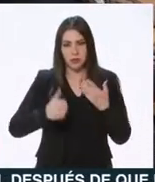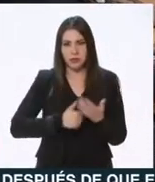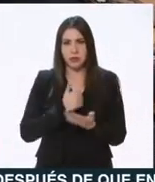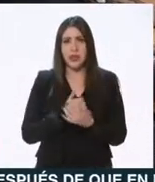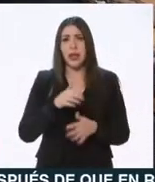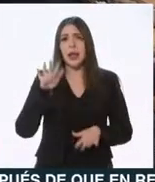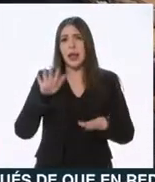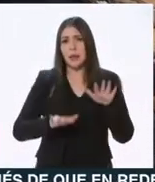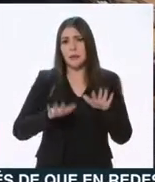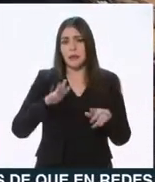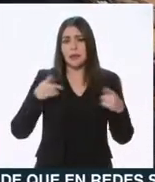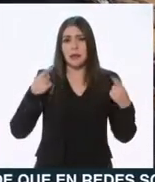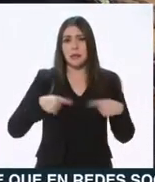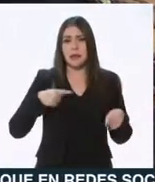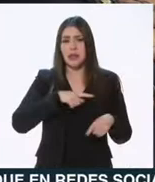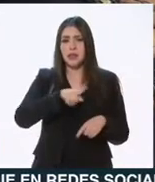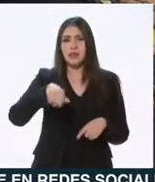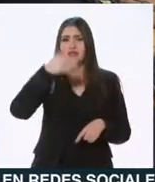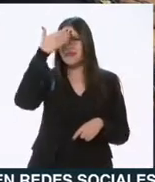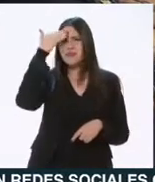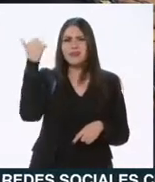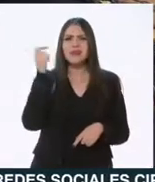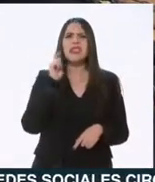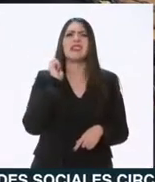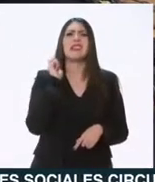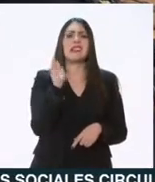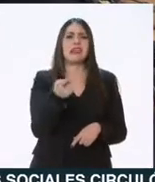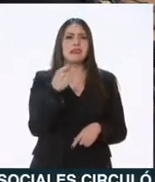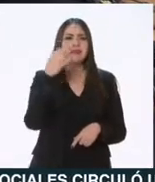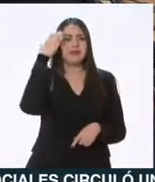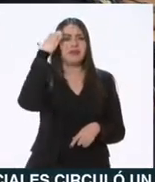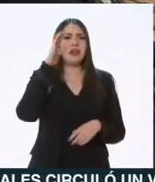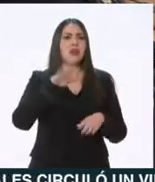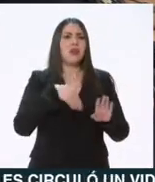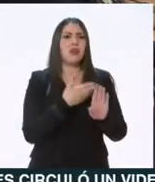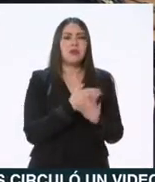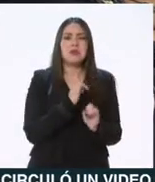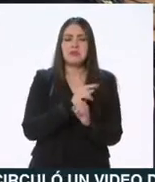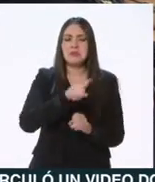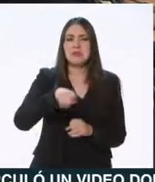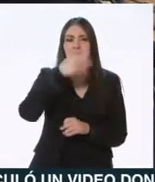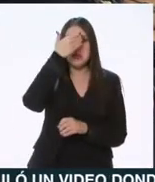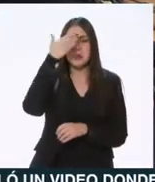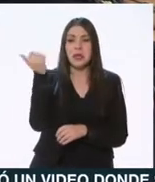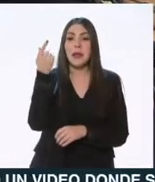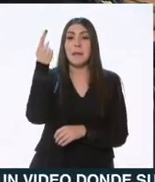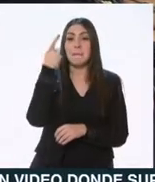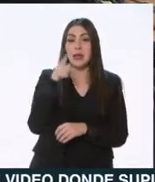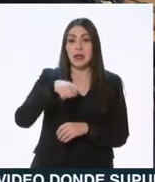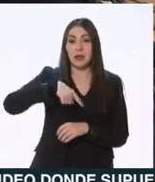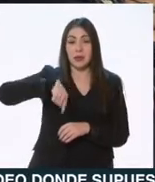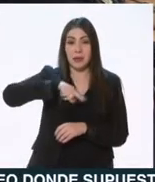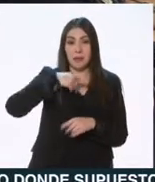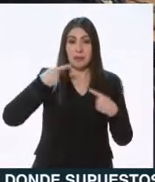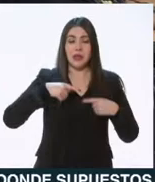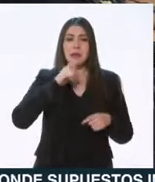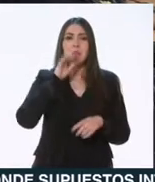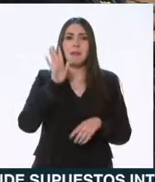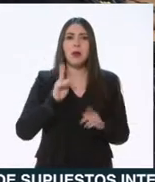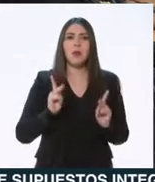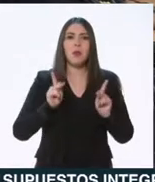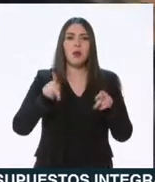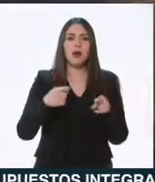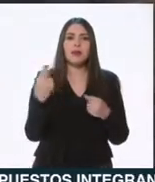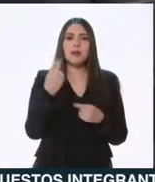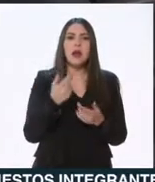ciudadanos, la gente no sabemos qué es un delito a través de internet. Sin embargo, nosotros somos un puente para que podamos canalizar esas dudas